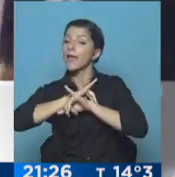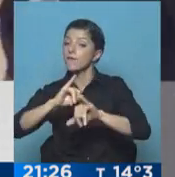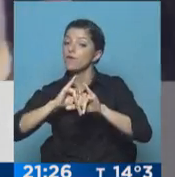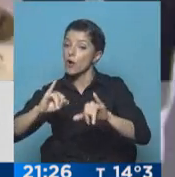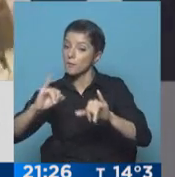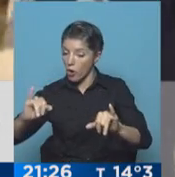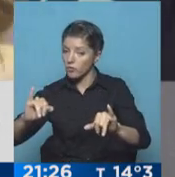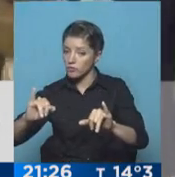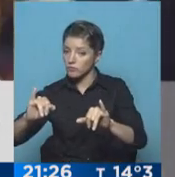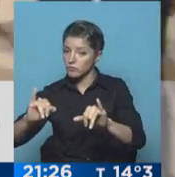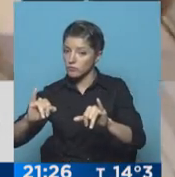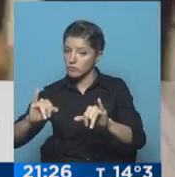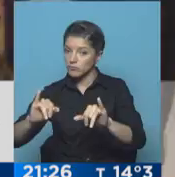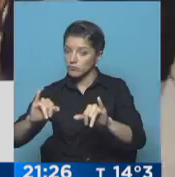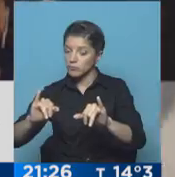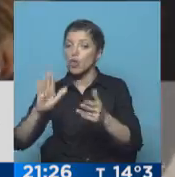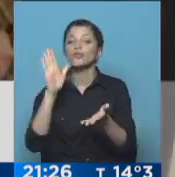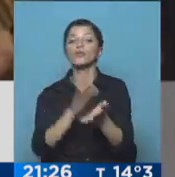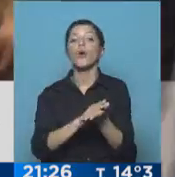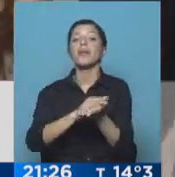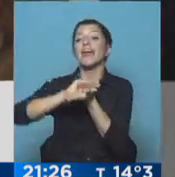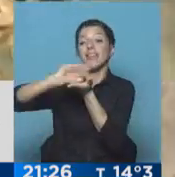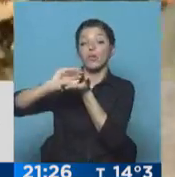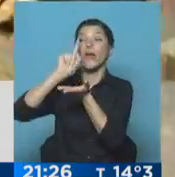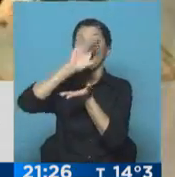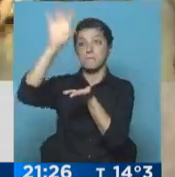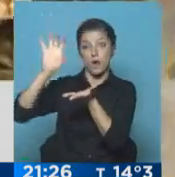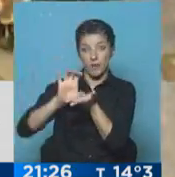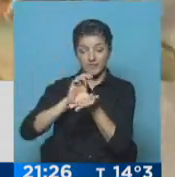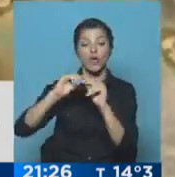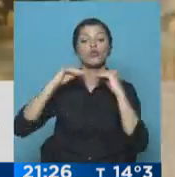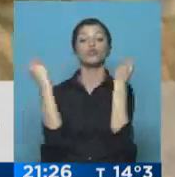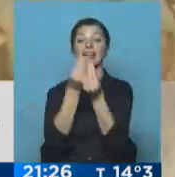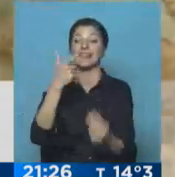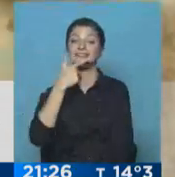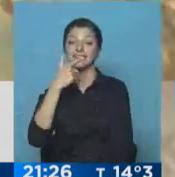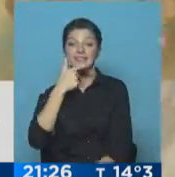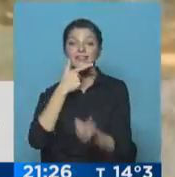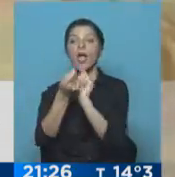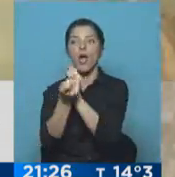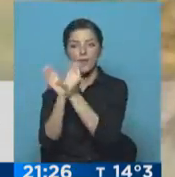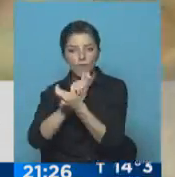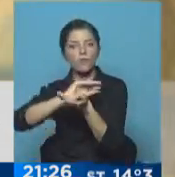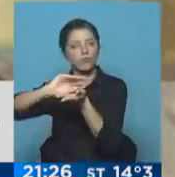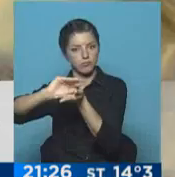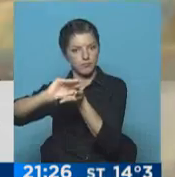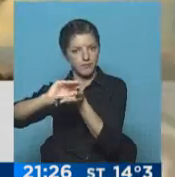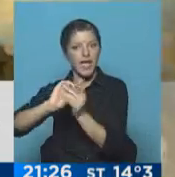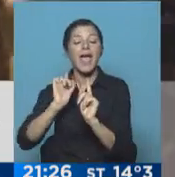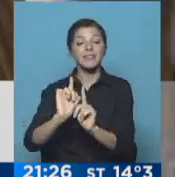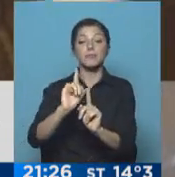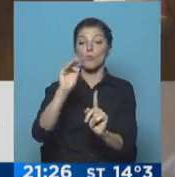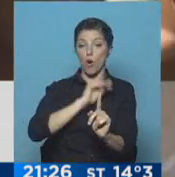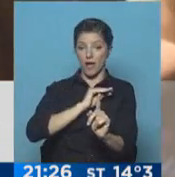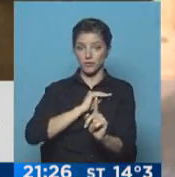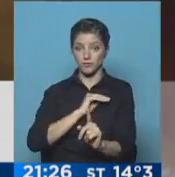entre otras cuestiones, la refinanciación de las deudas de 17 provincias. Parte del acto,